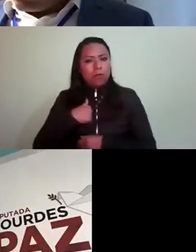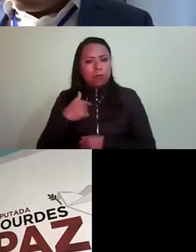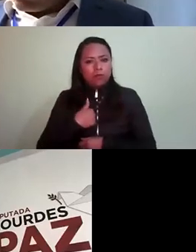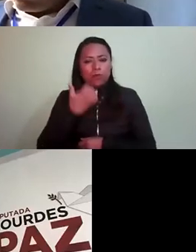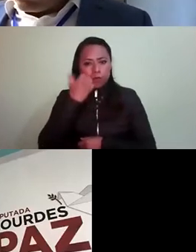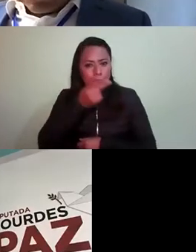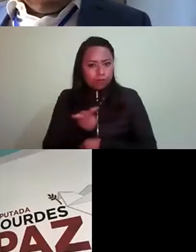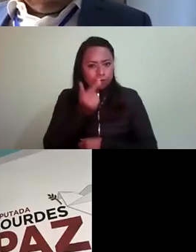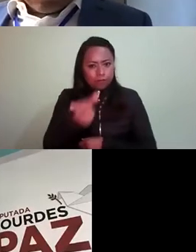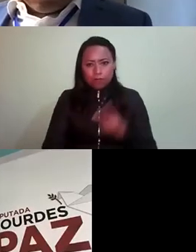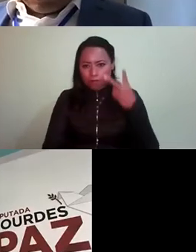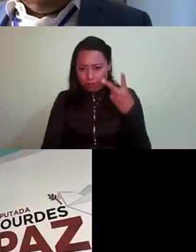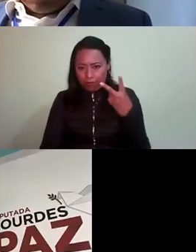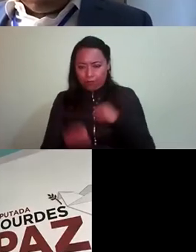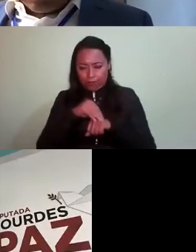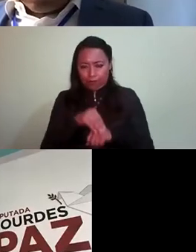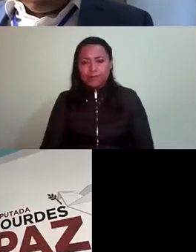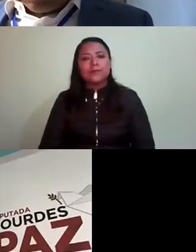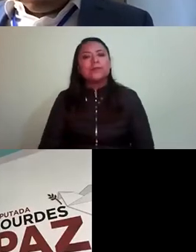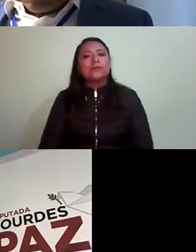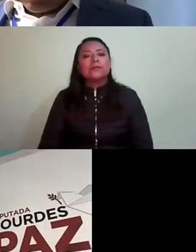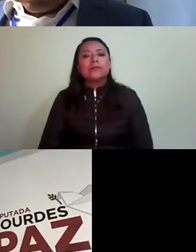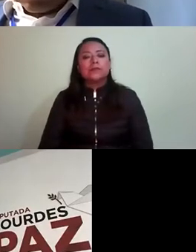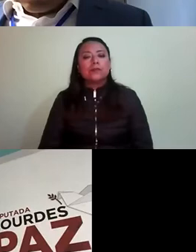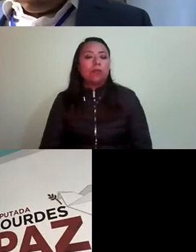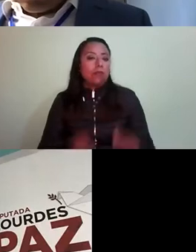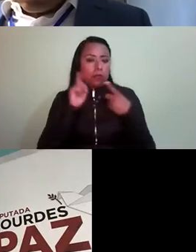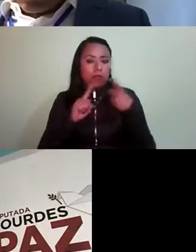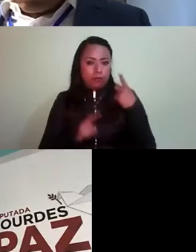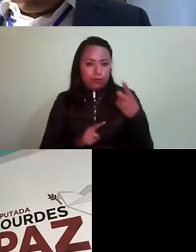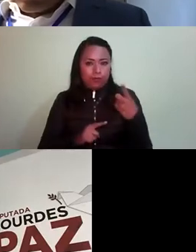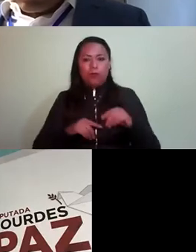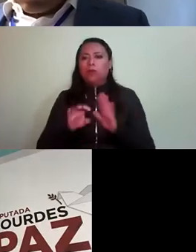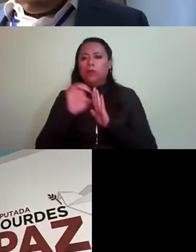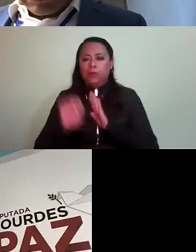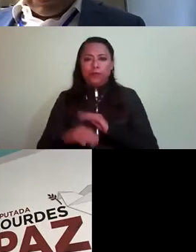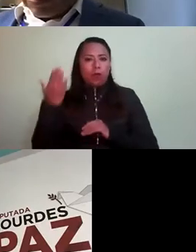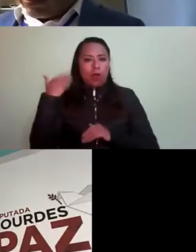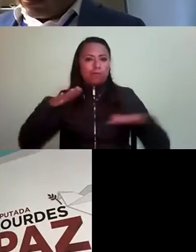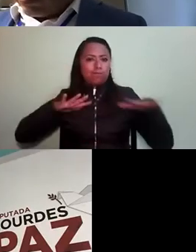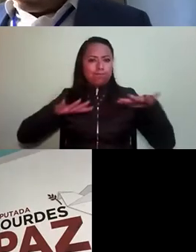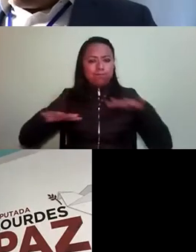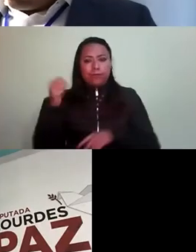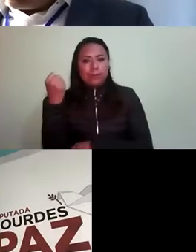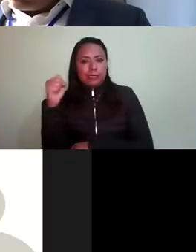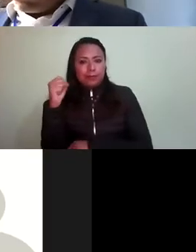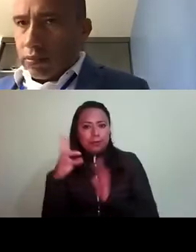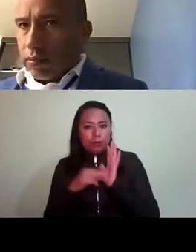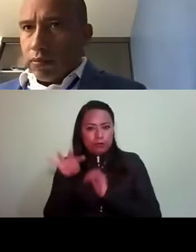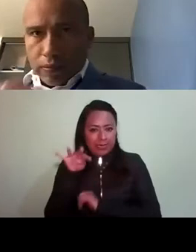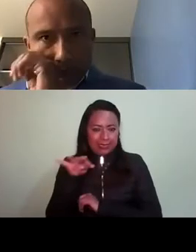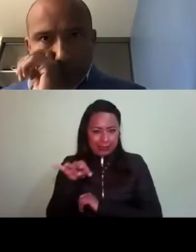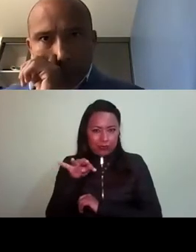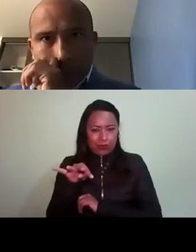de cuestionamientos adicionales. En relación con los sismos ocurridos en septiembre del año